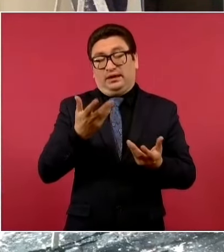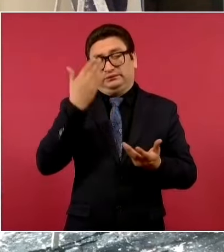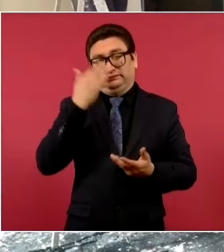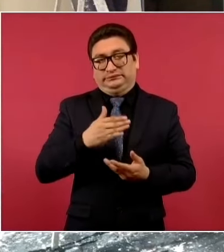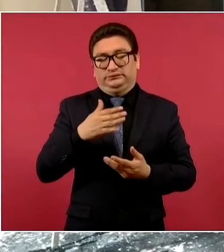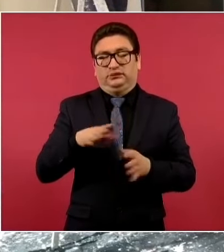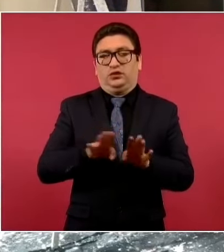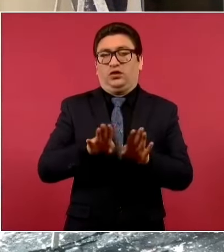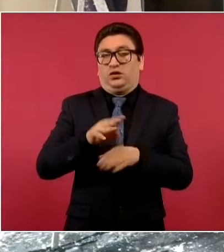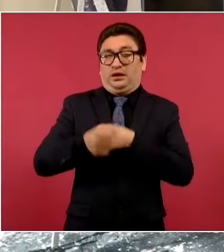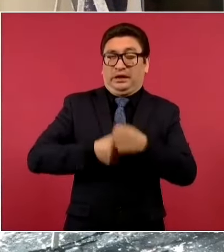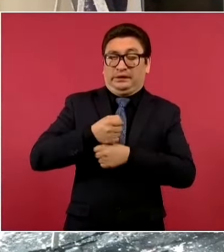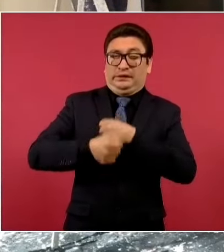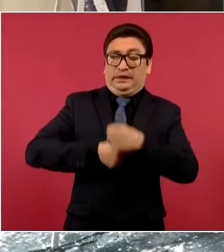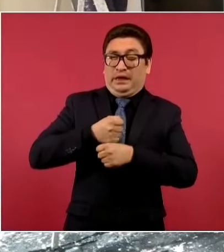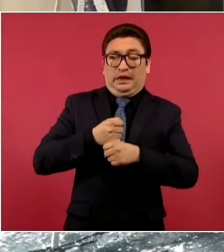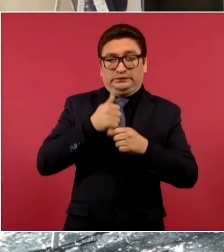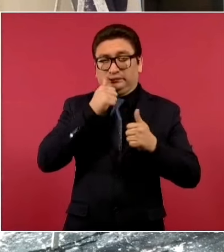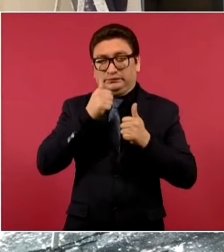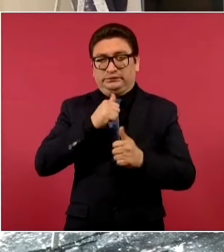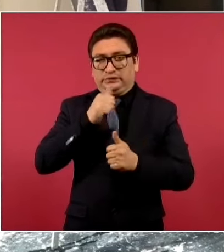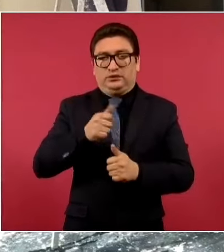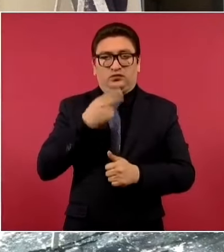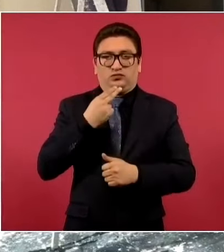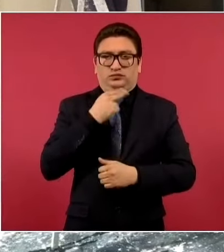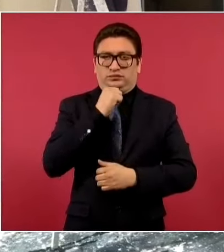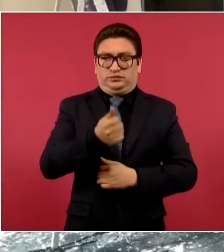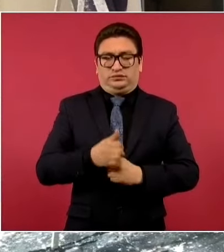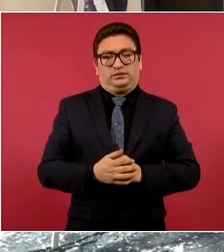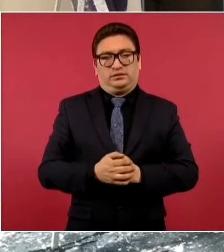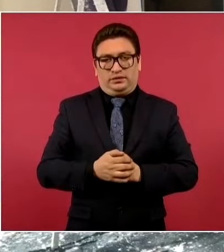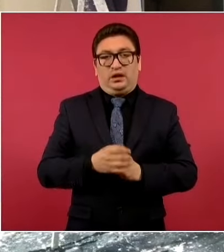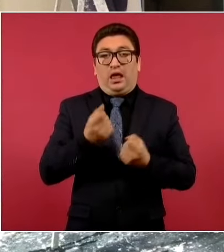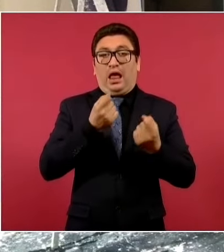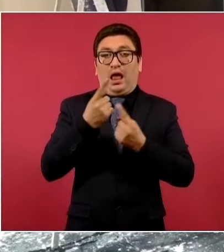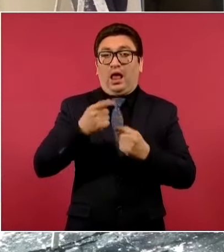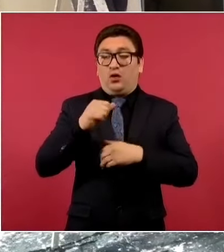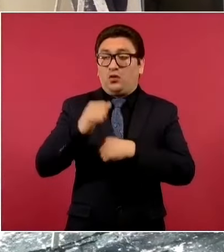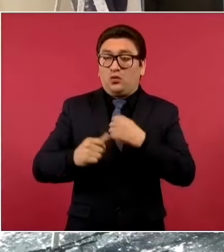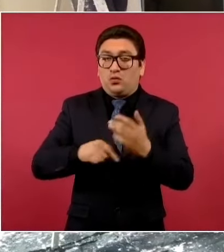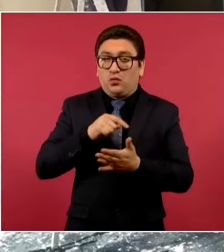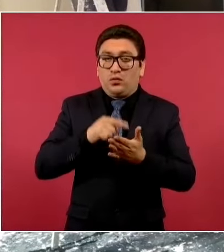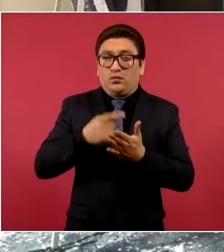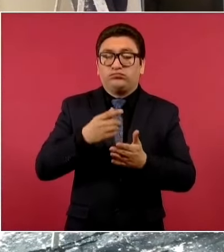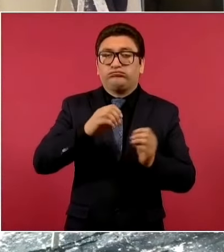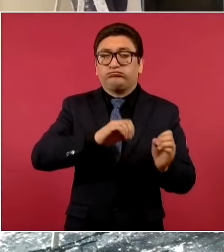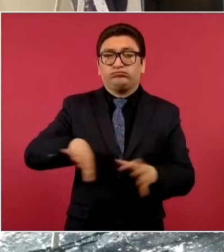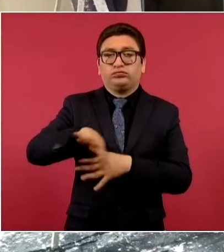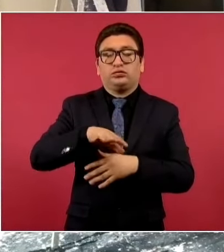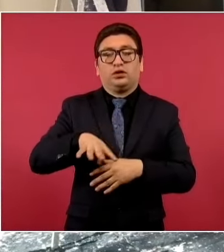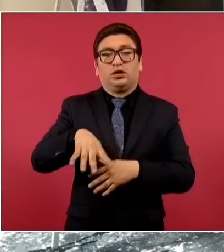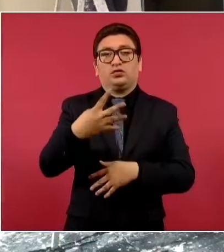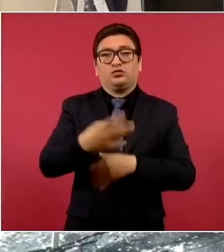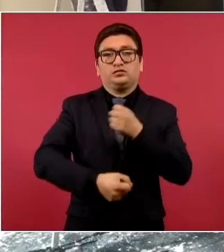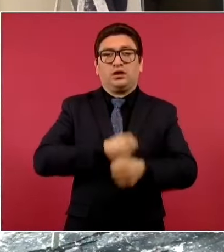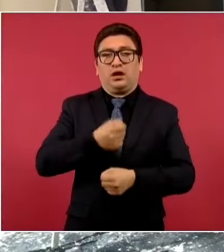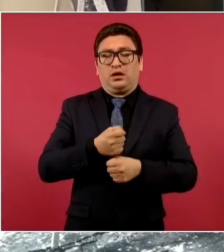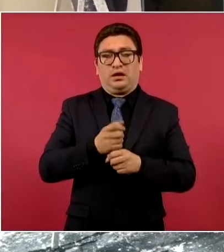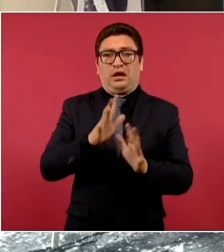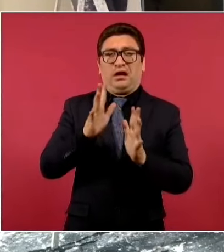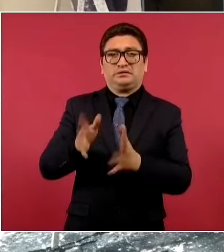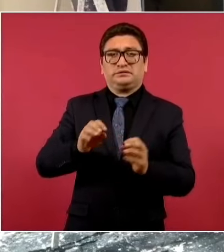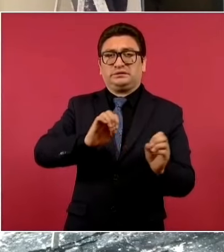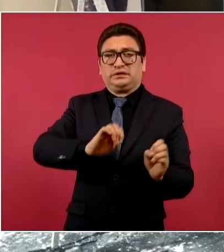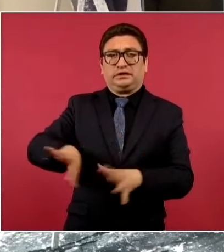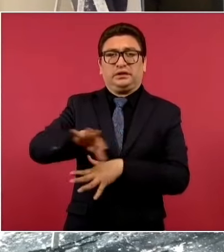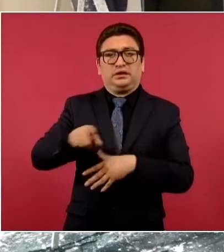llevaban años sin operar. Encontramos incluso quirófanos que llevaban 14 años estando ahí sin realizar